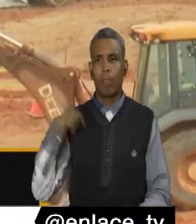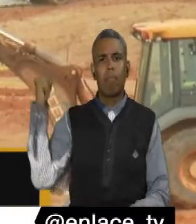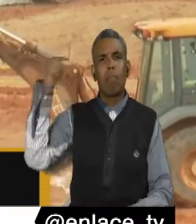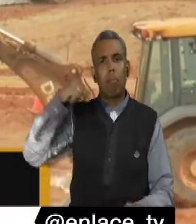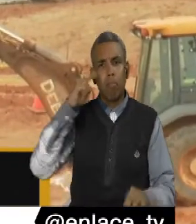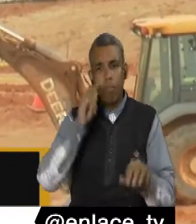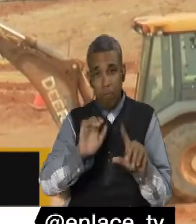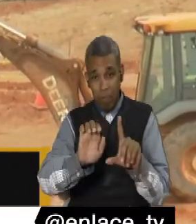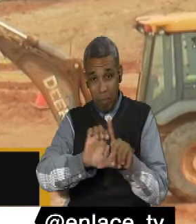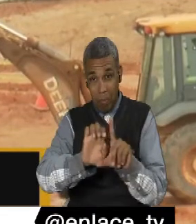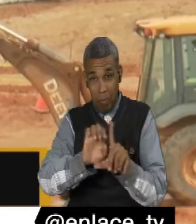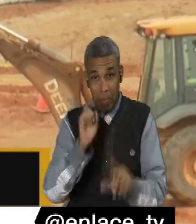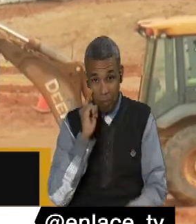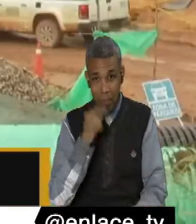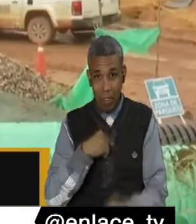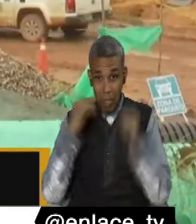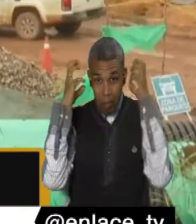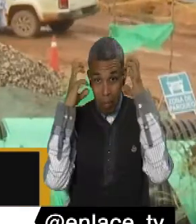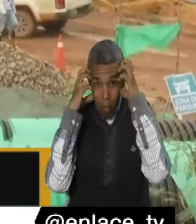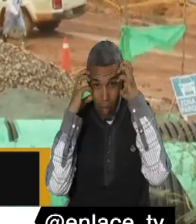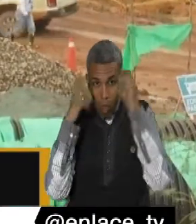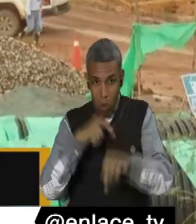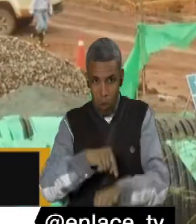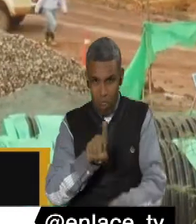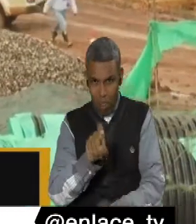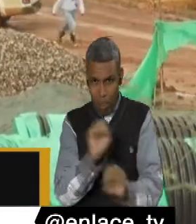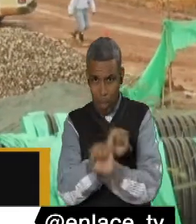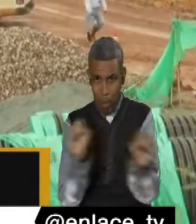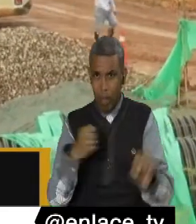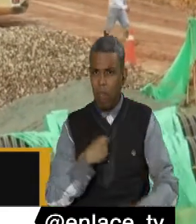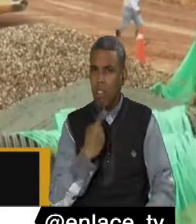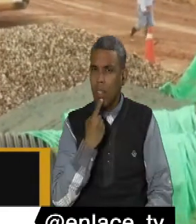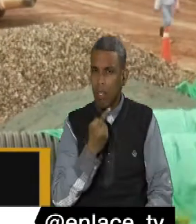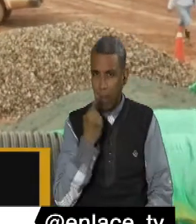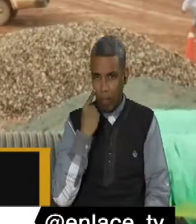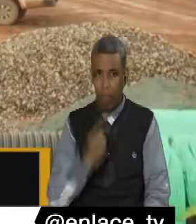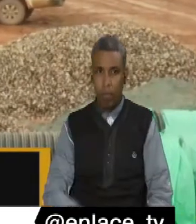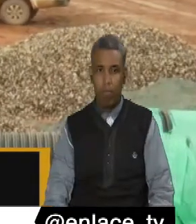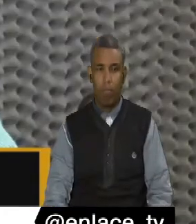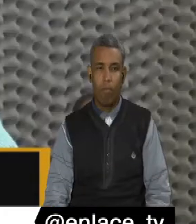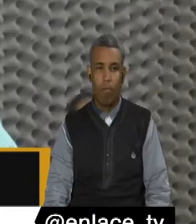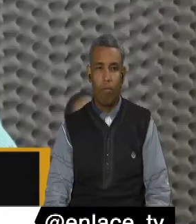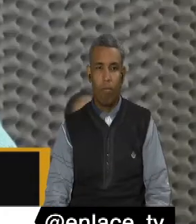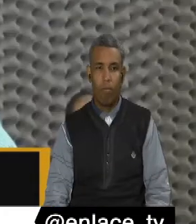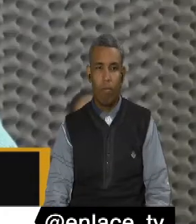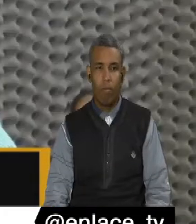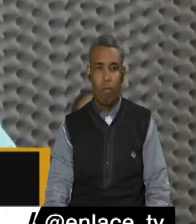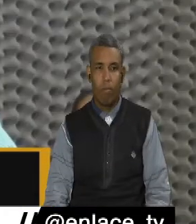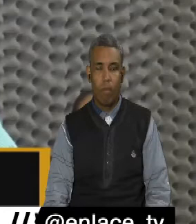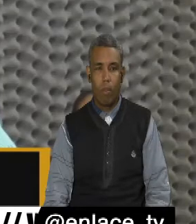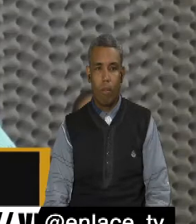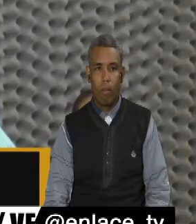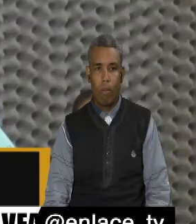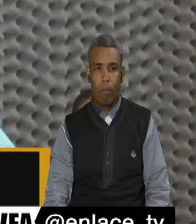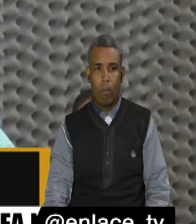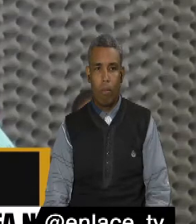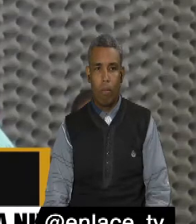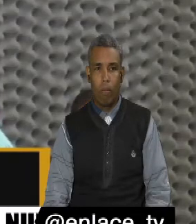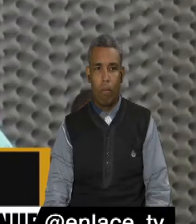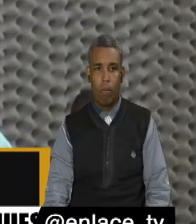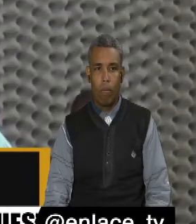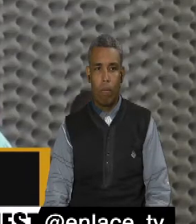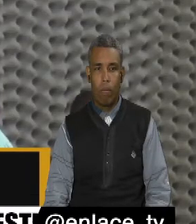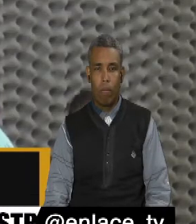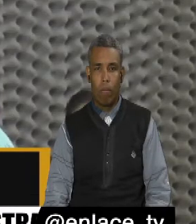Enlace Televisión para responder a la aguda crisis que afronta este proyecto vial. El proyecto actualmente se encuentra suspendido debido a